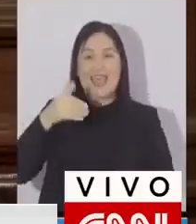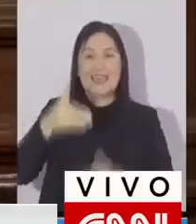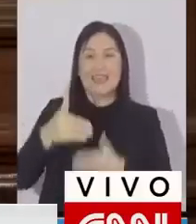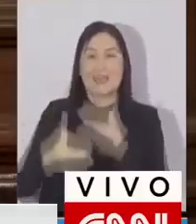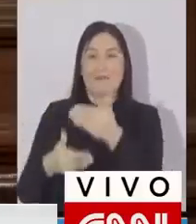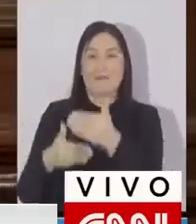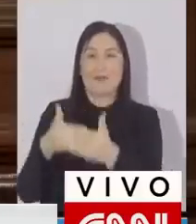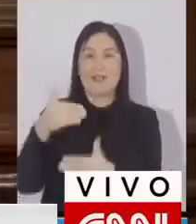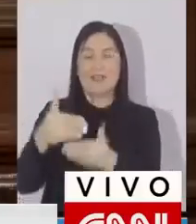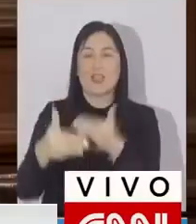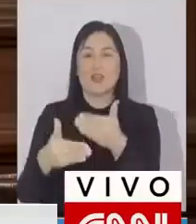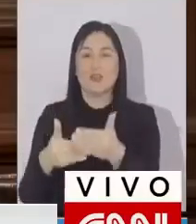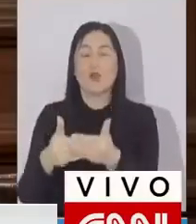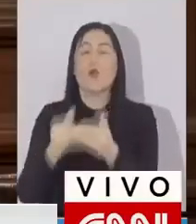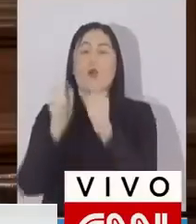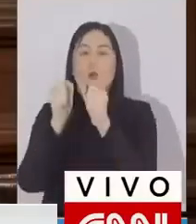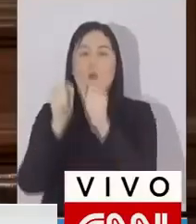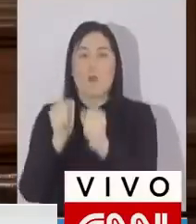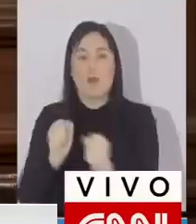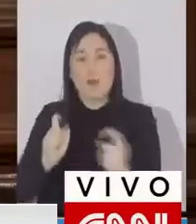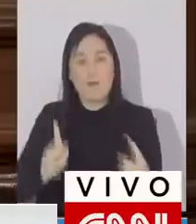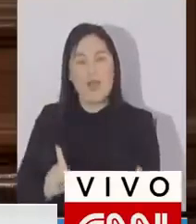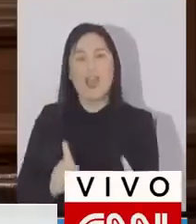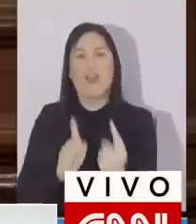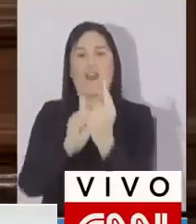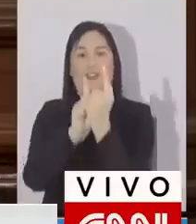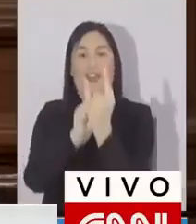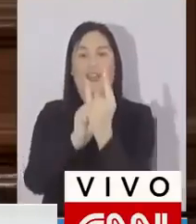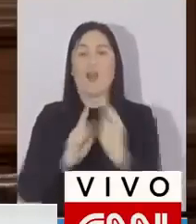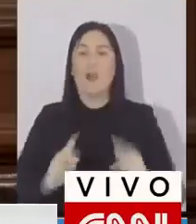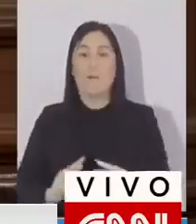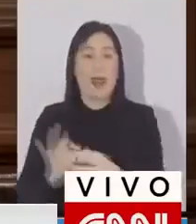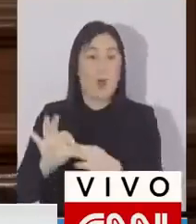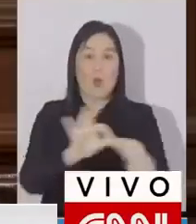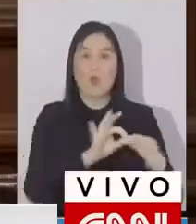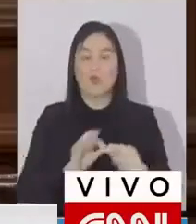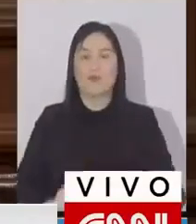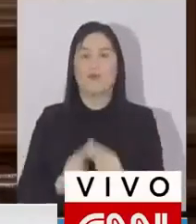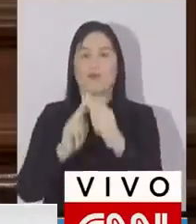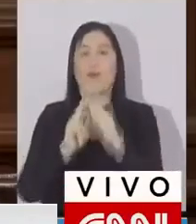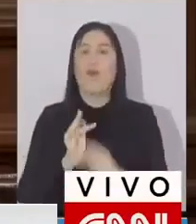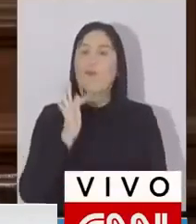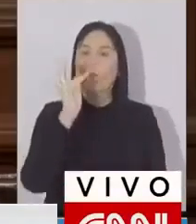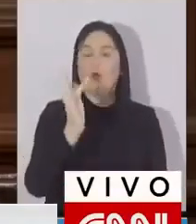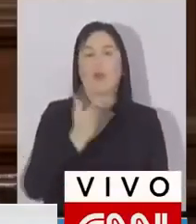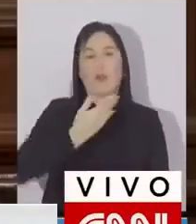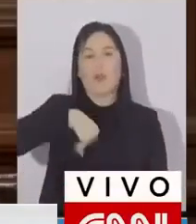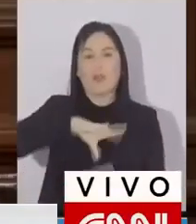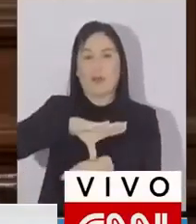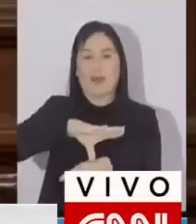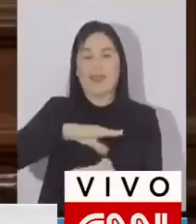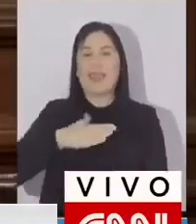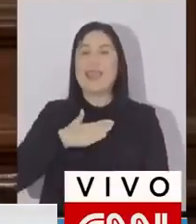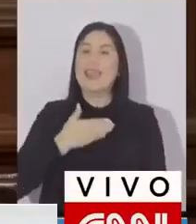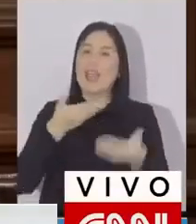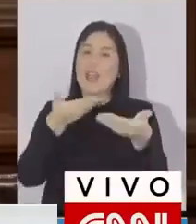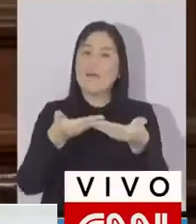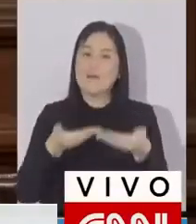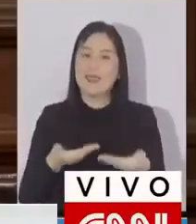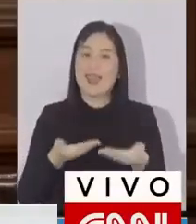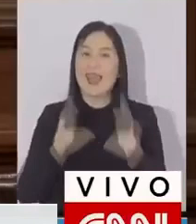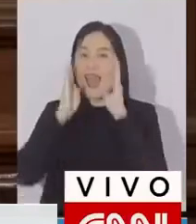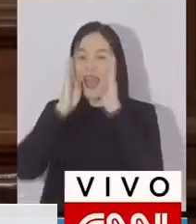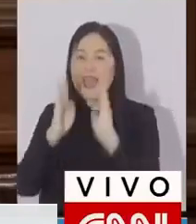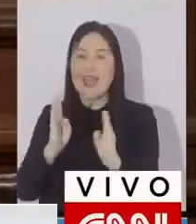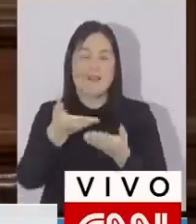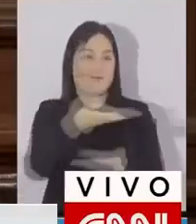de encuentro para construir en conjunto el futuro de nuestro país Quiero invitarlos a escucharnos y también